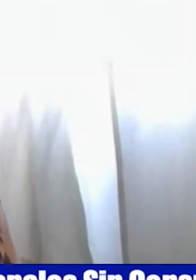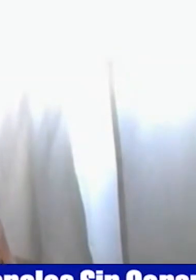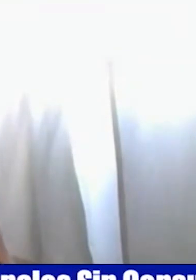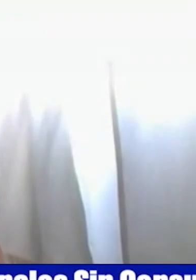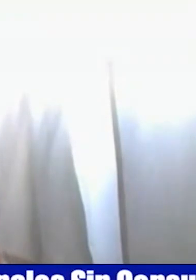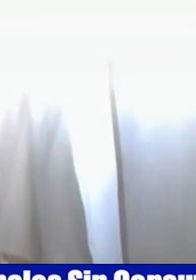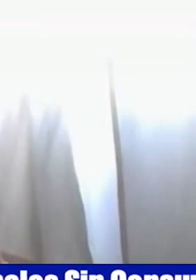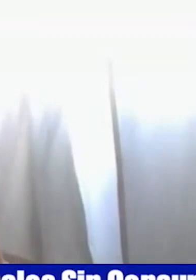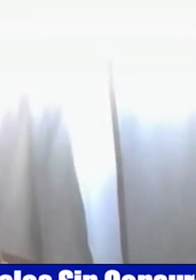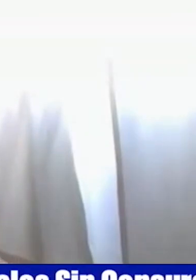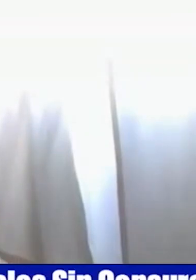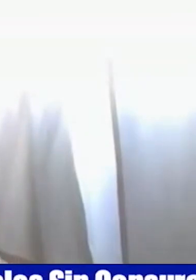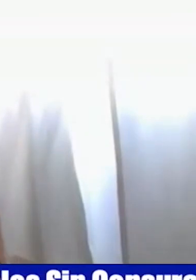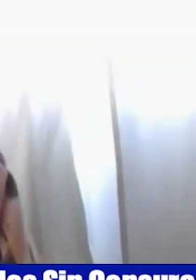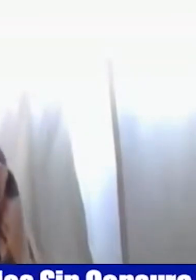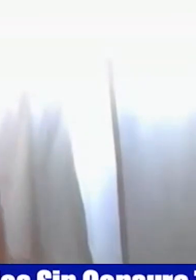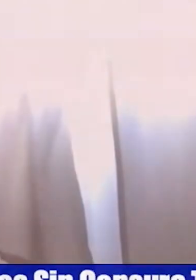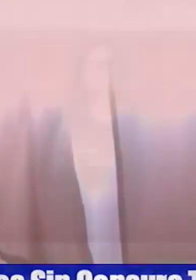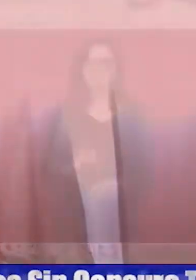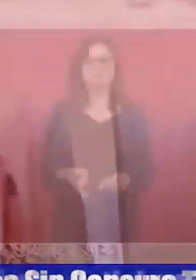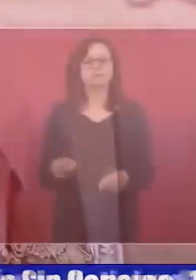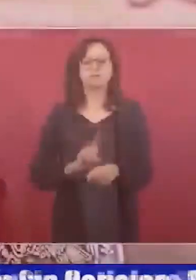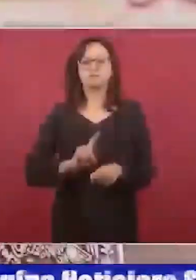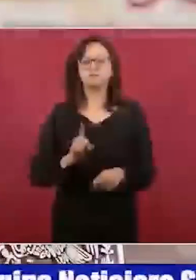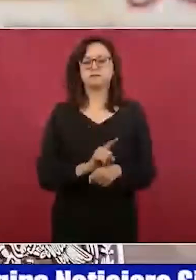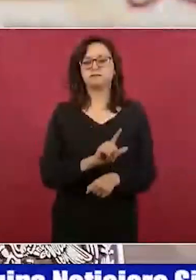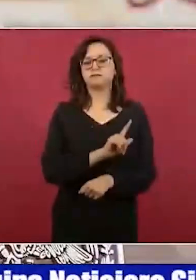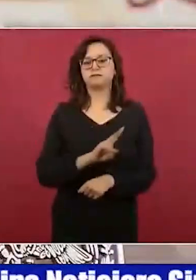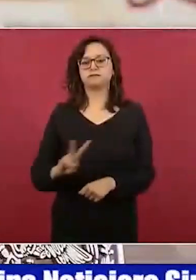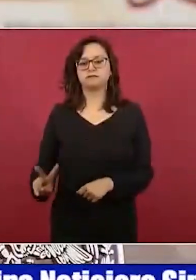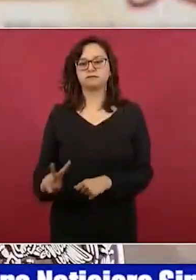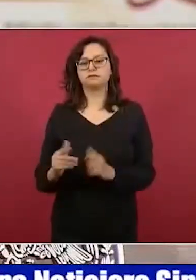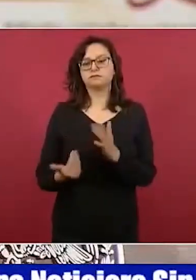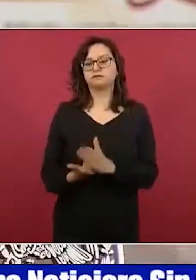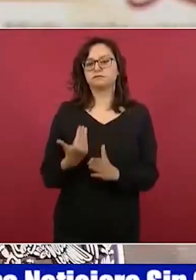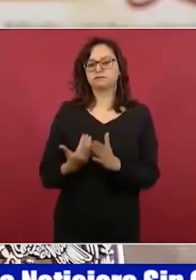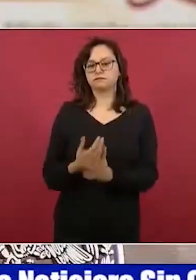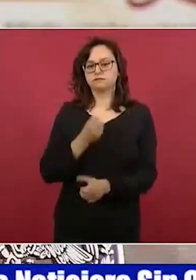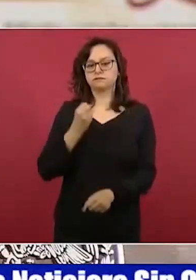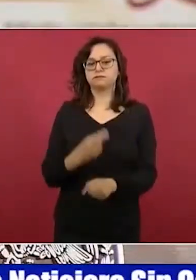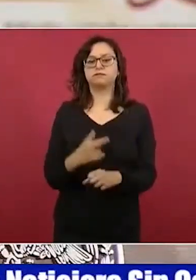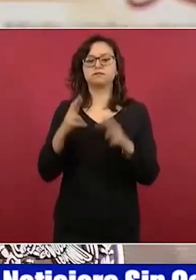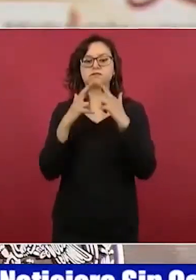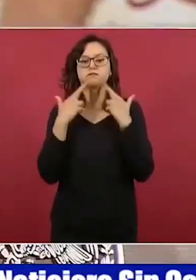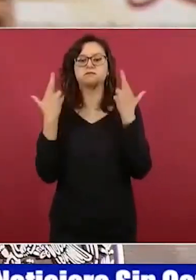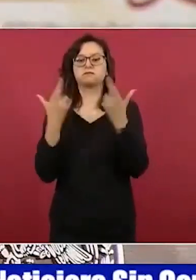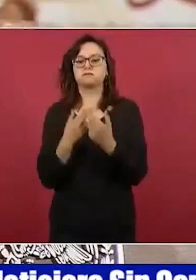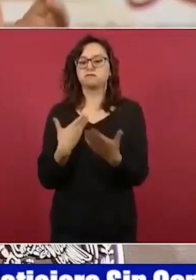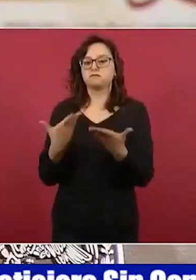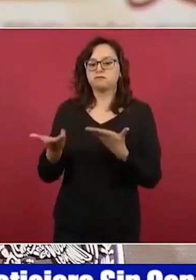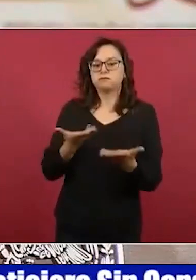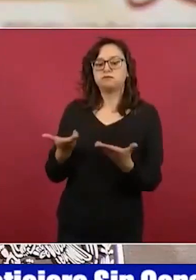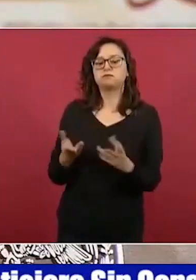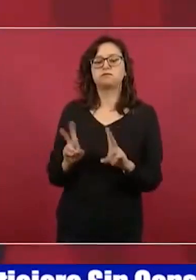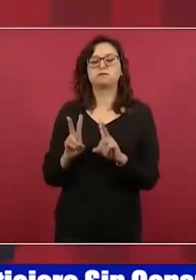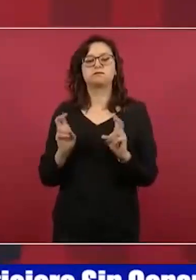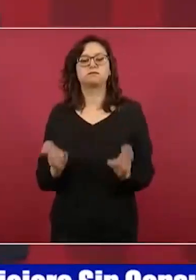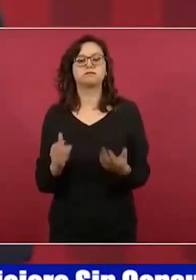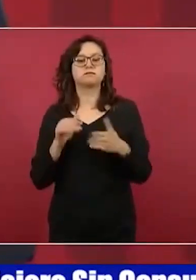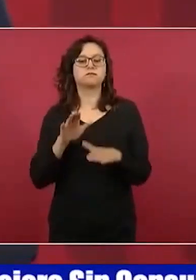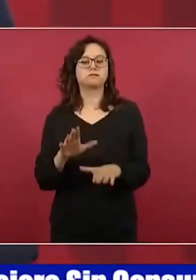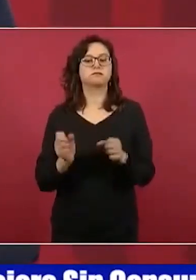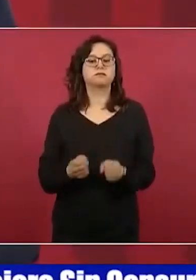viernes, cuando se le confrontaba directamente al presidente López Obrador de estos riesgos, ¿no? Decía una de las periodistas tabasqueña